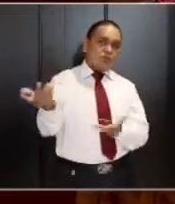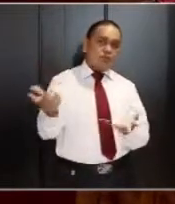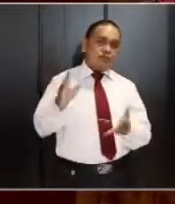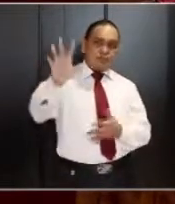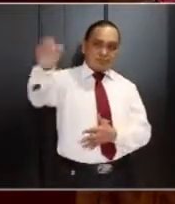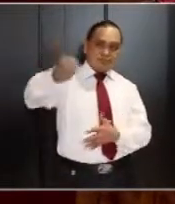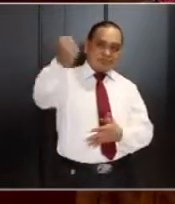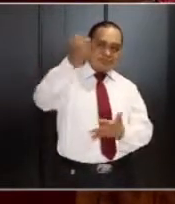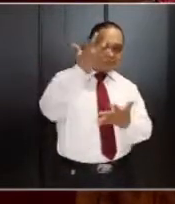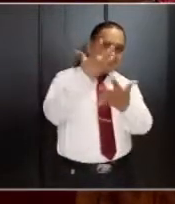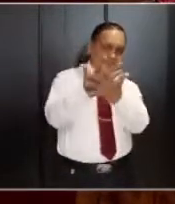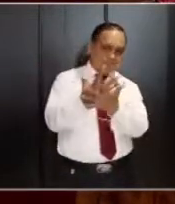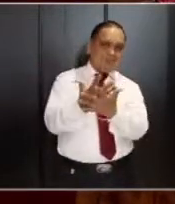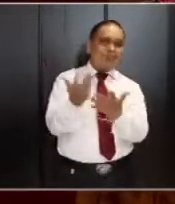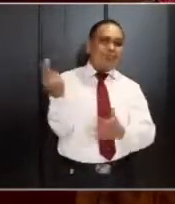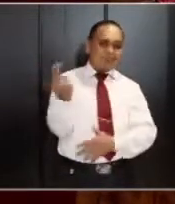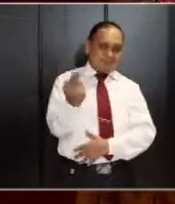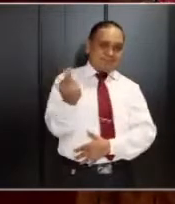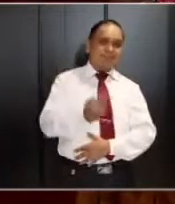de aprehensión. Y pues